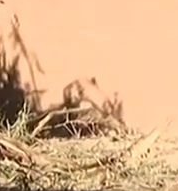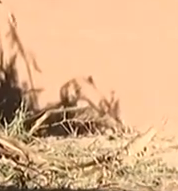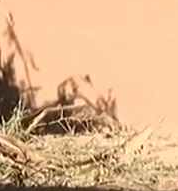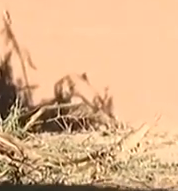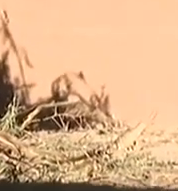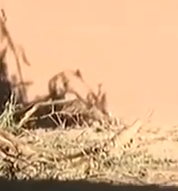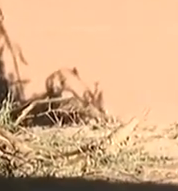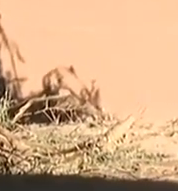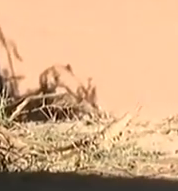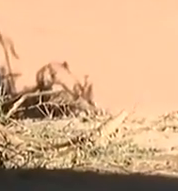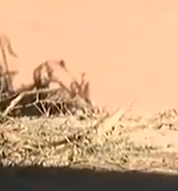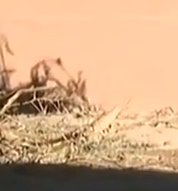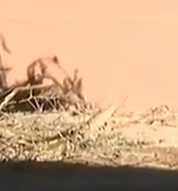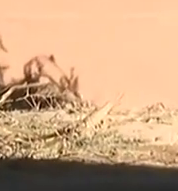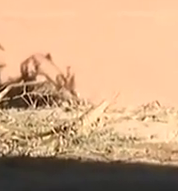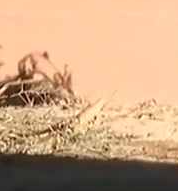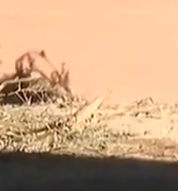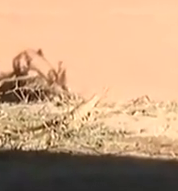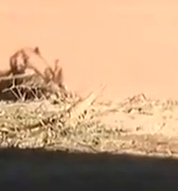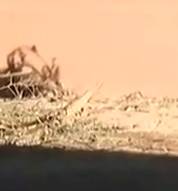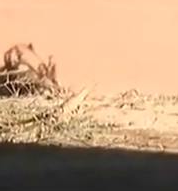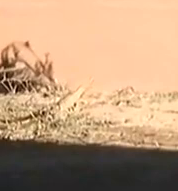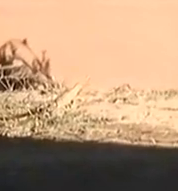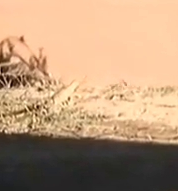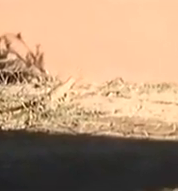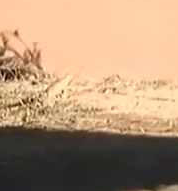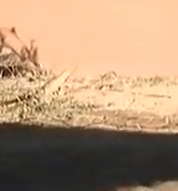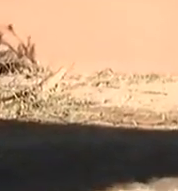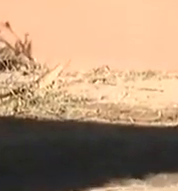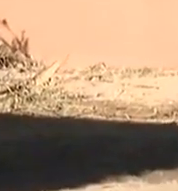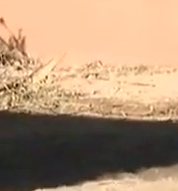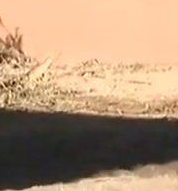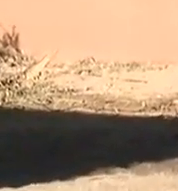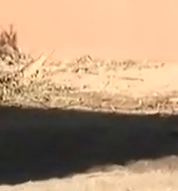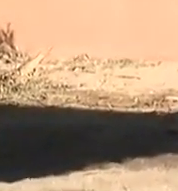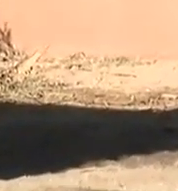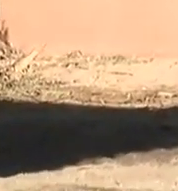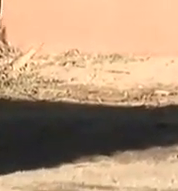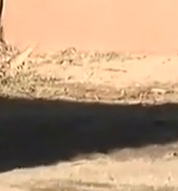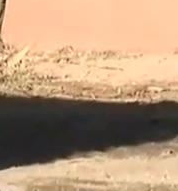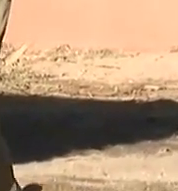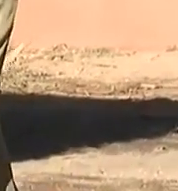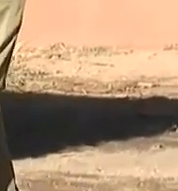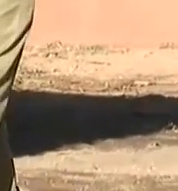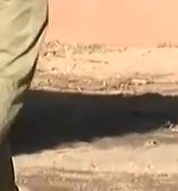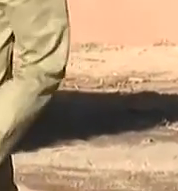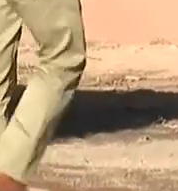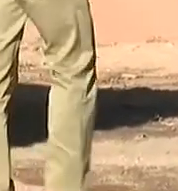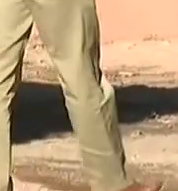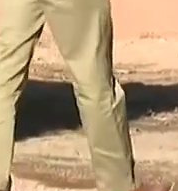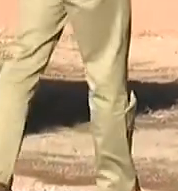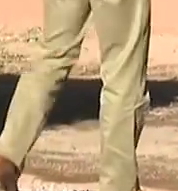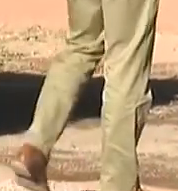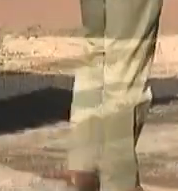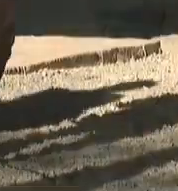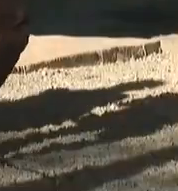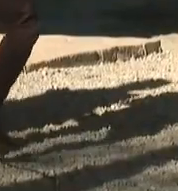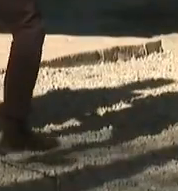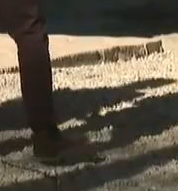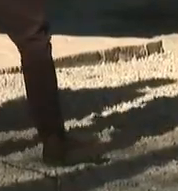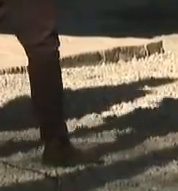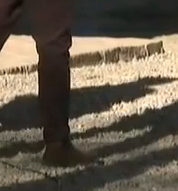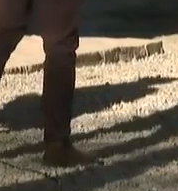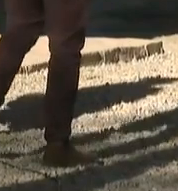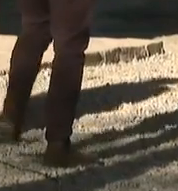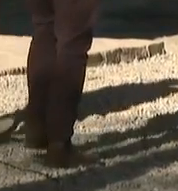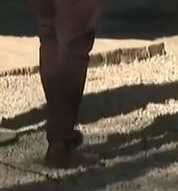instituciones, tanto de Contraloría como del Ministerio Público. Claro, las palabras entonces. Agradecemos, Mariana, este trabajo desde la comuna